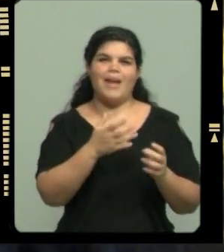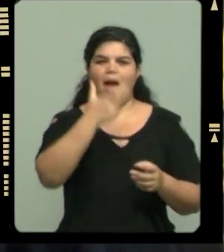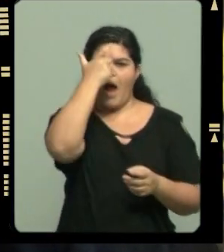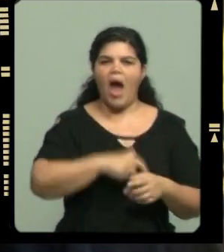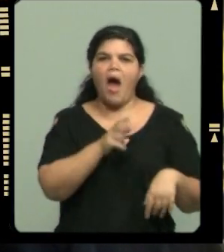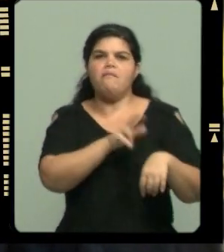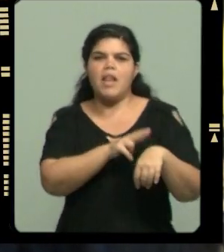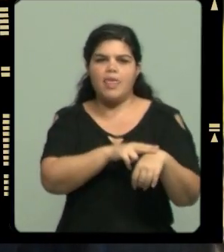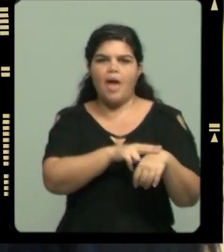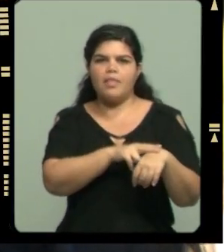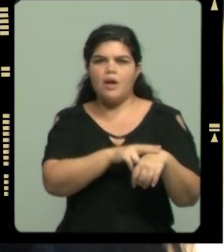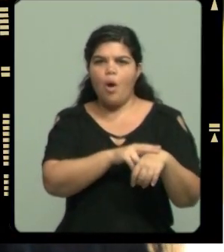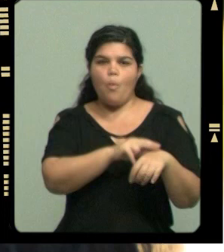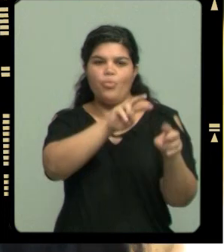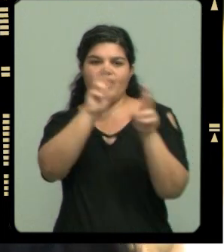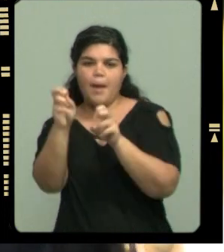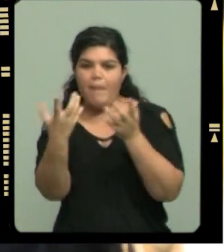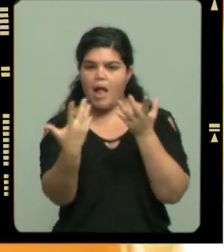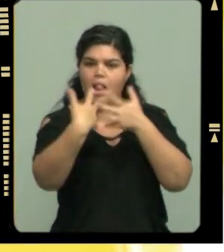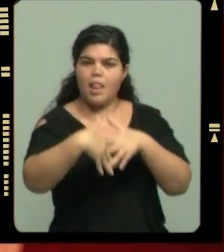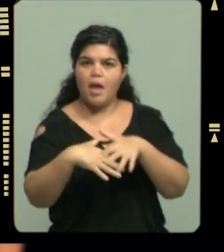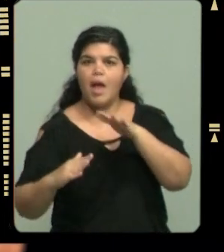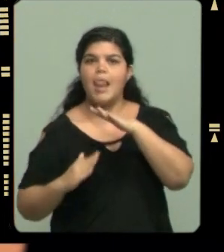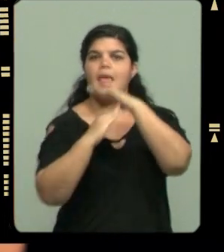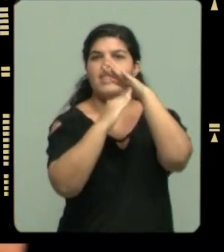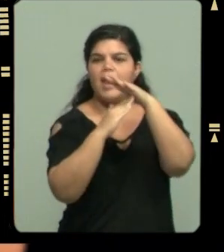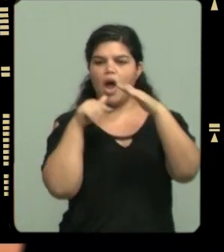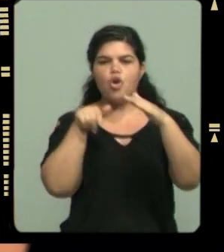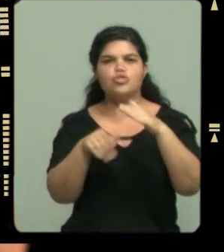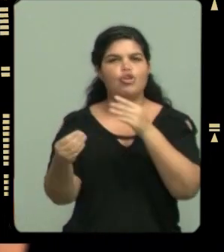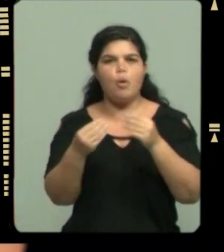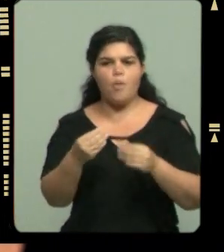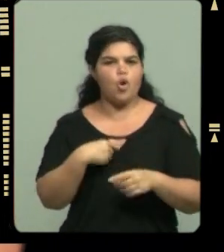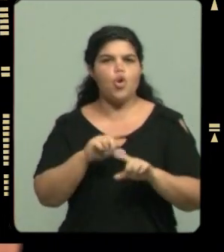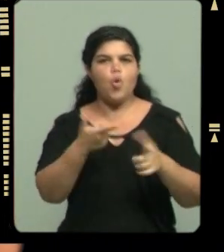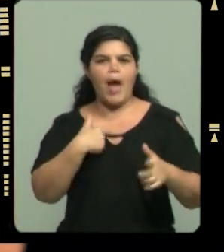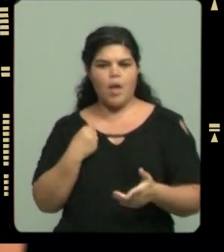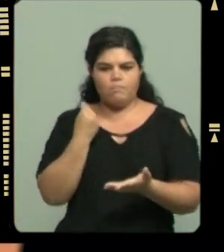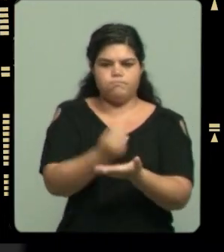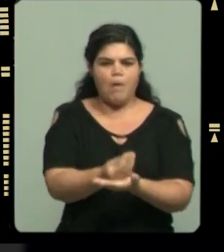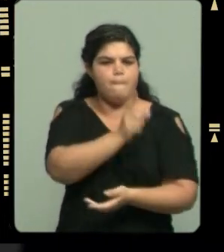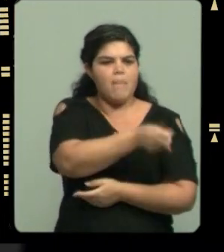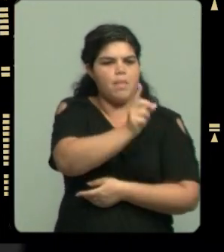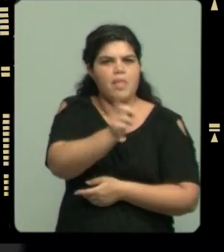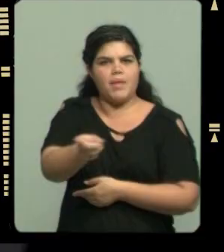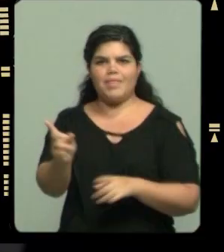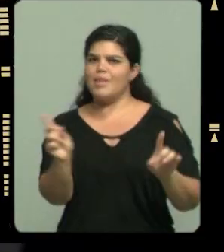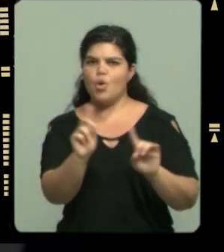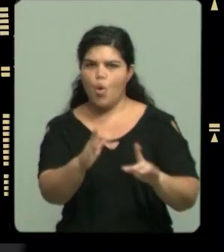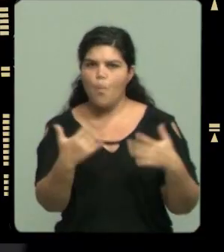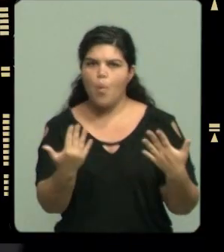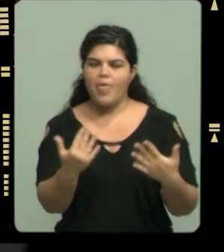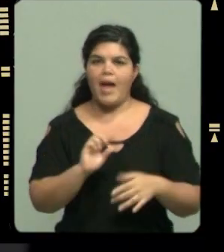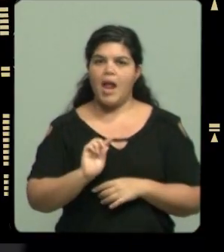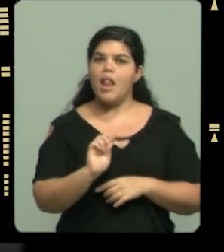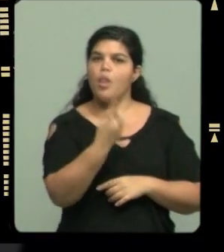como vos decís, ya no es el desarrollar líderes para que manden a un grupo de personas, sino más bien ese rol que deben tomar las distintas personas para